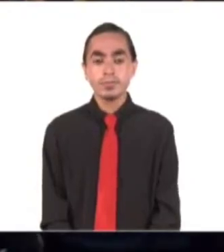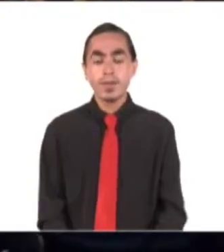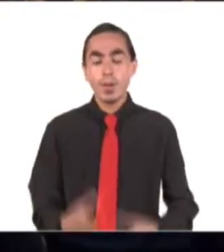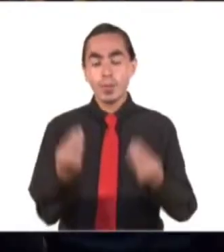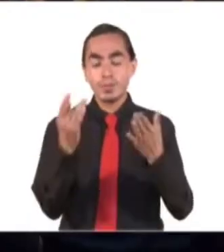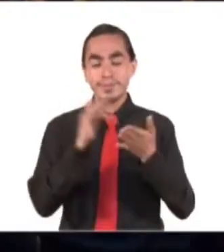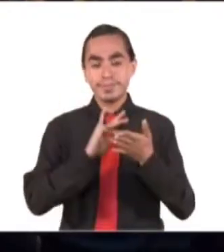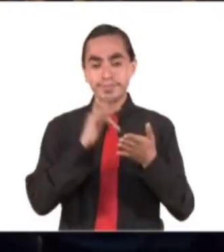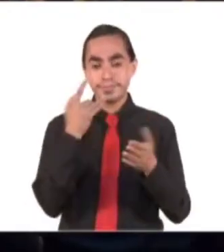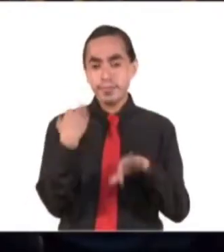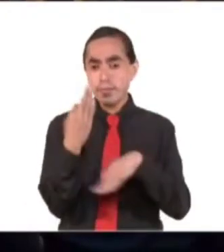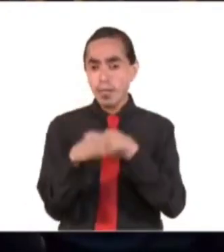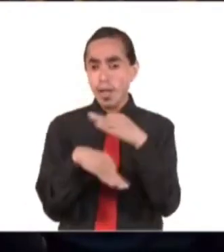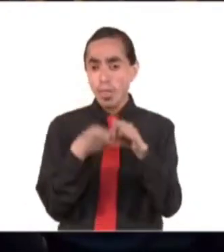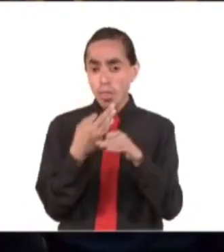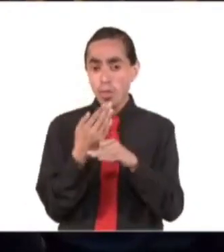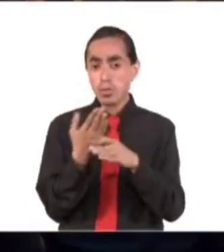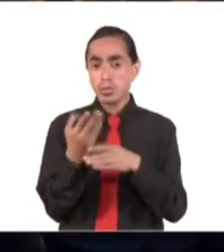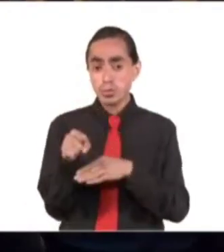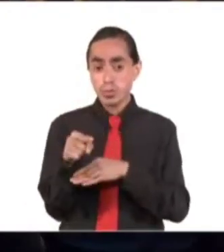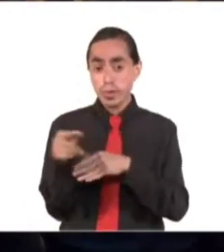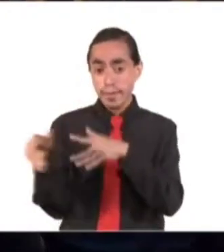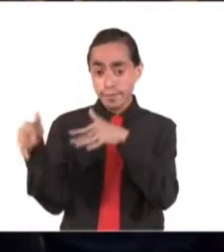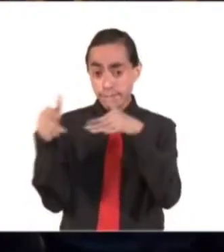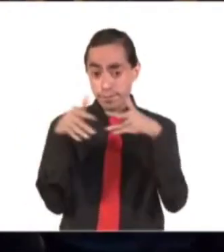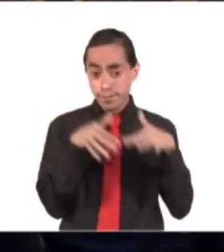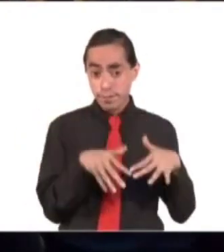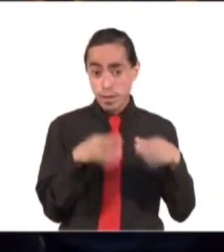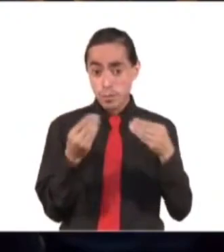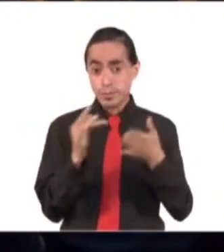Muchas gracias a todos por estar aquí.